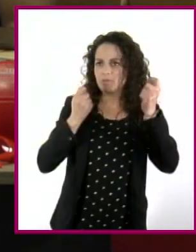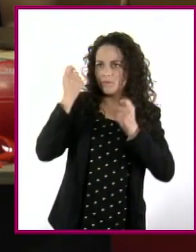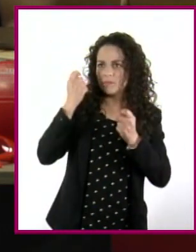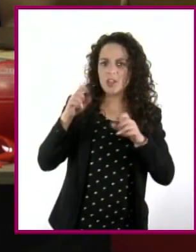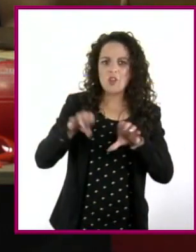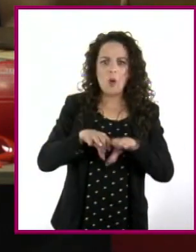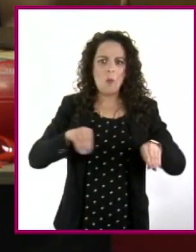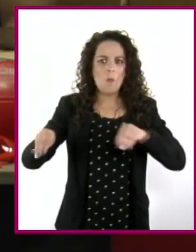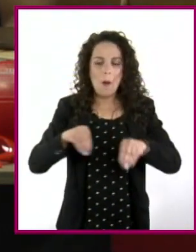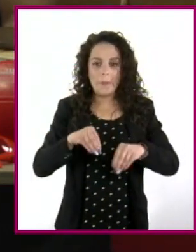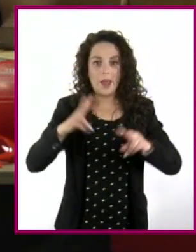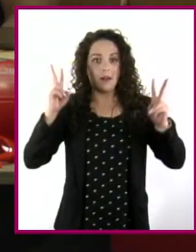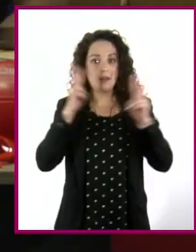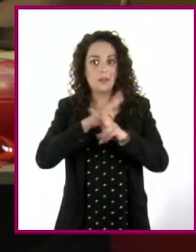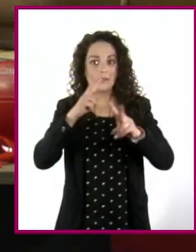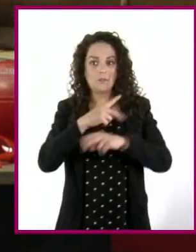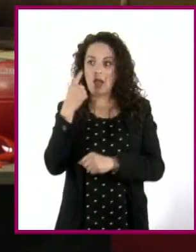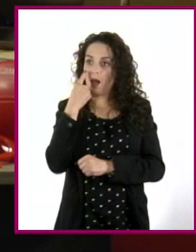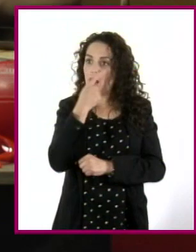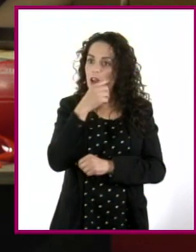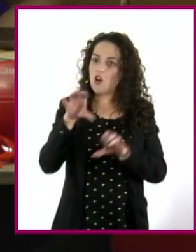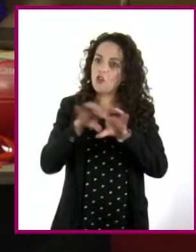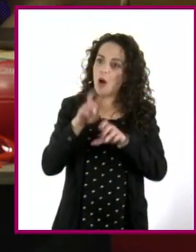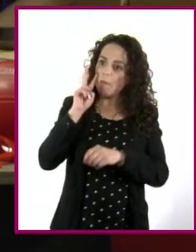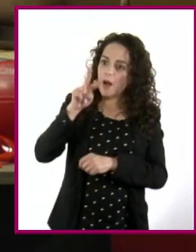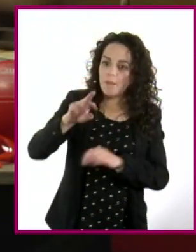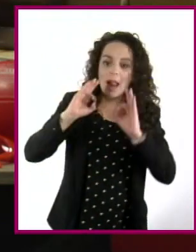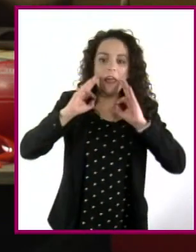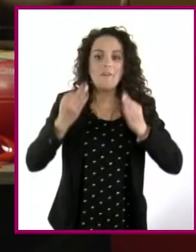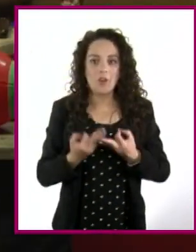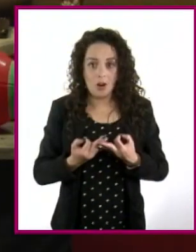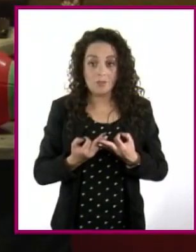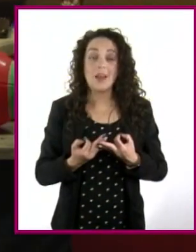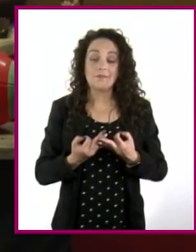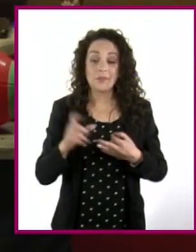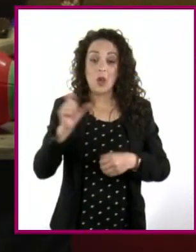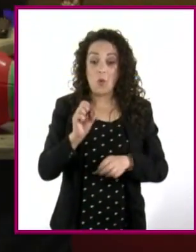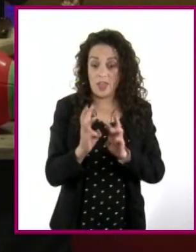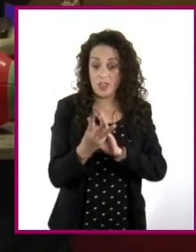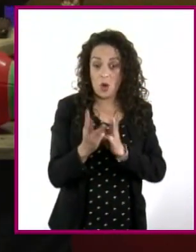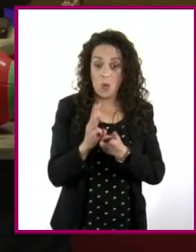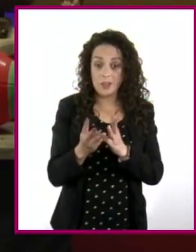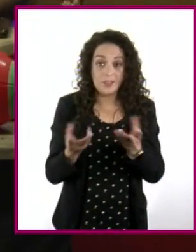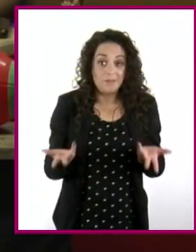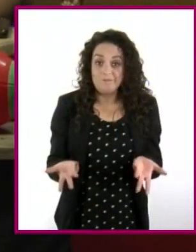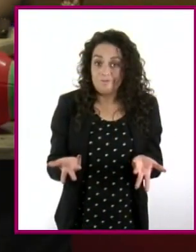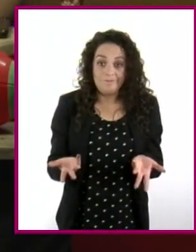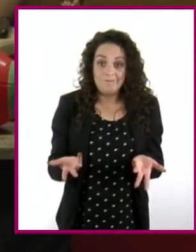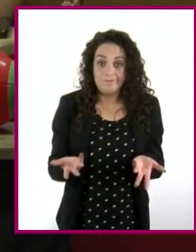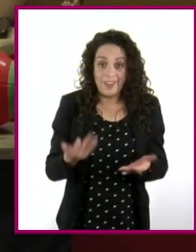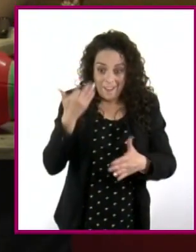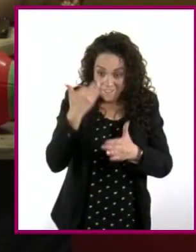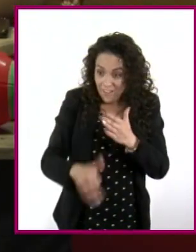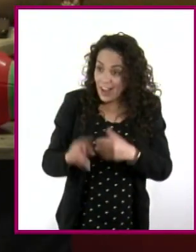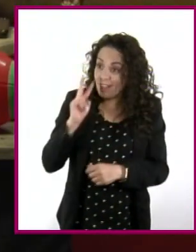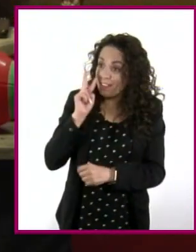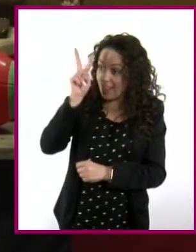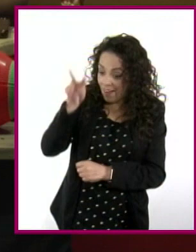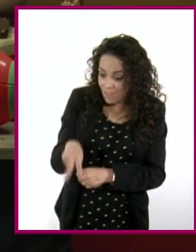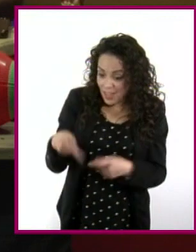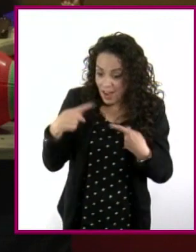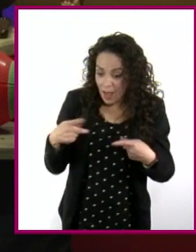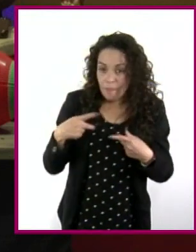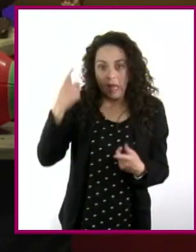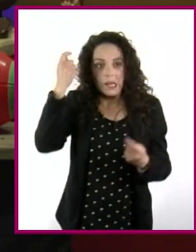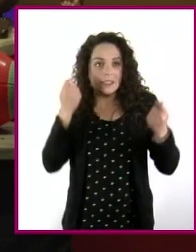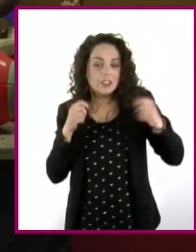postura, respiración, miradas. En la comunicación escrita vía WhatsApp, por ejemplo, al leer lo que alguien nos escribe, es posible que